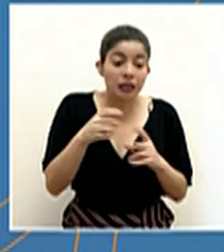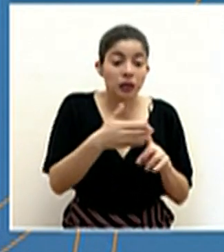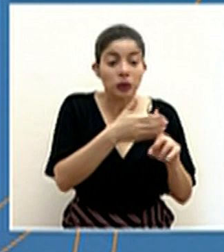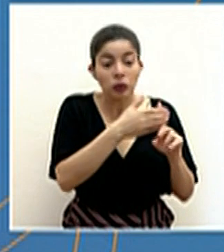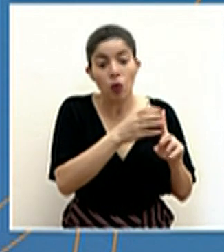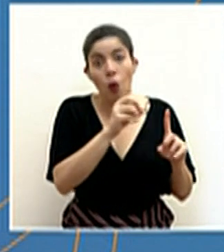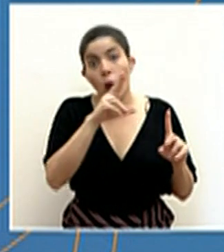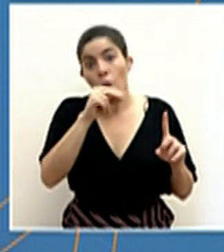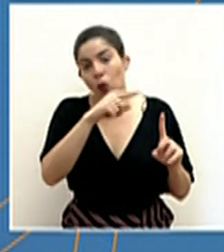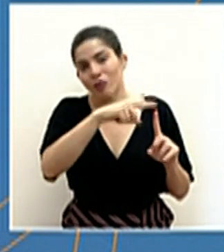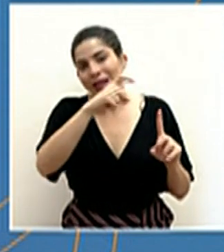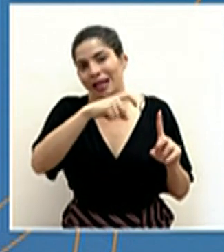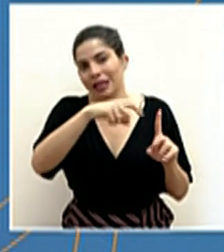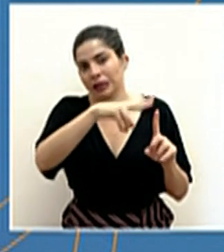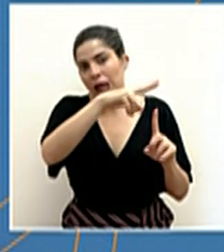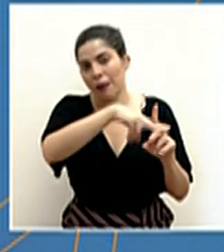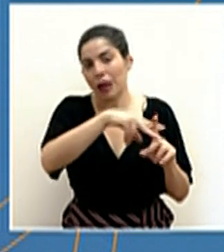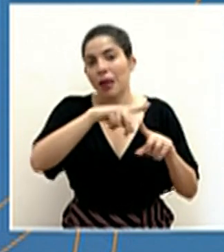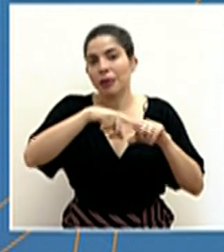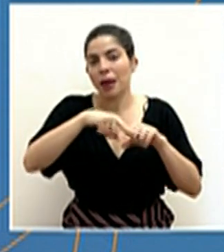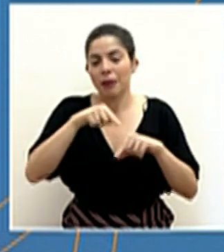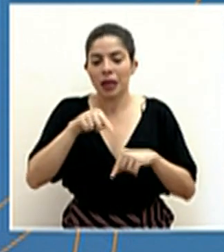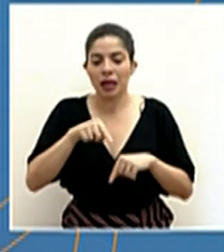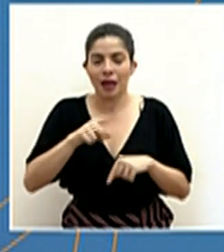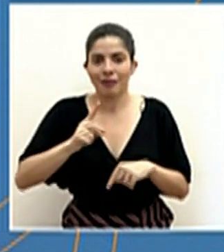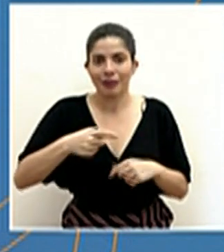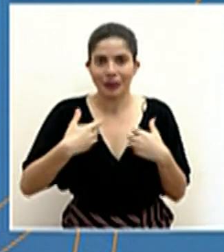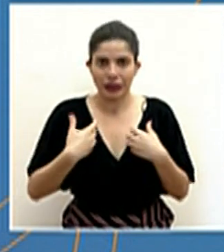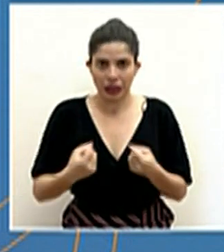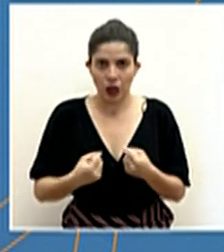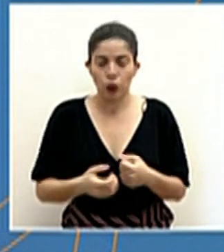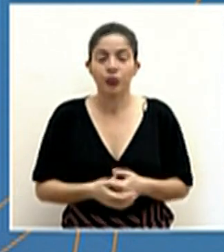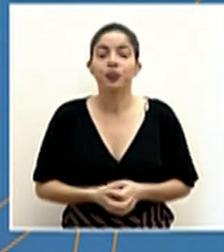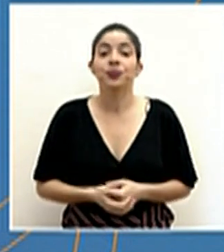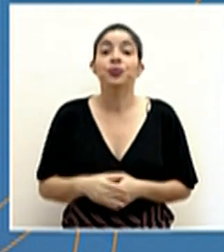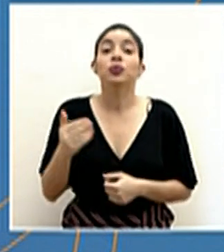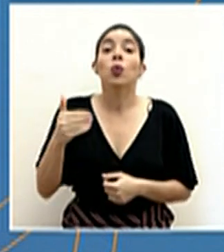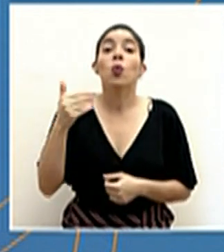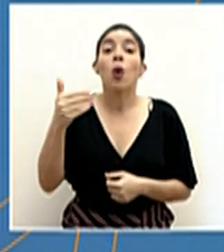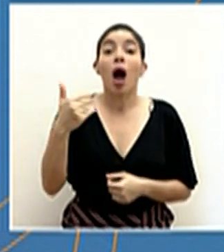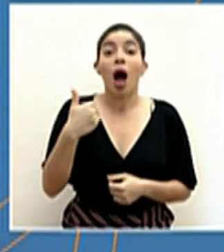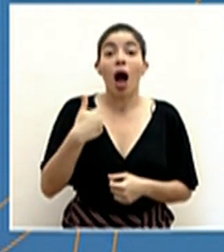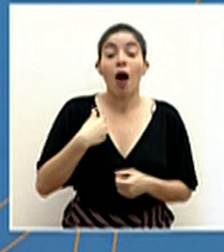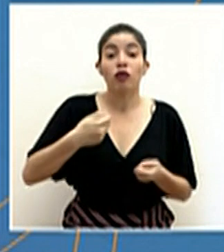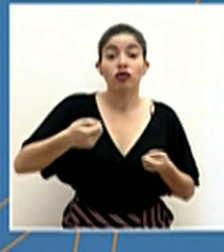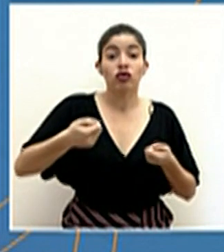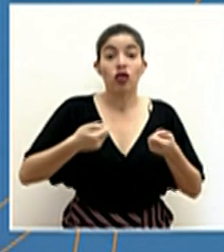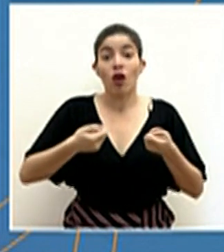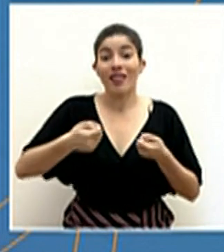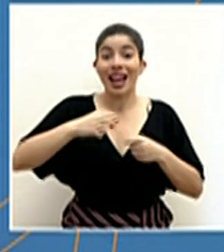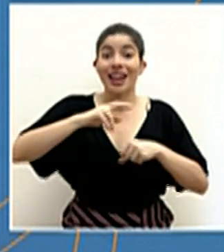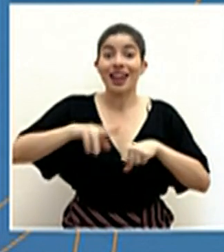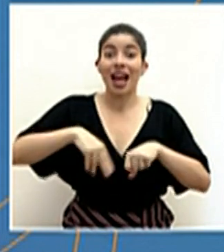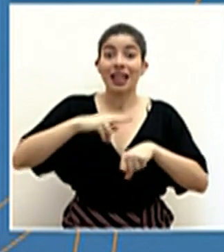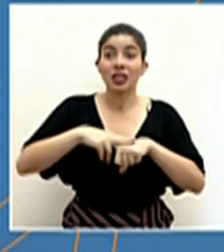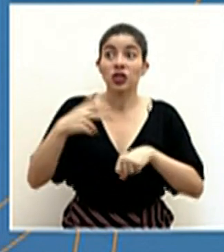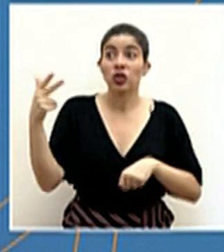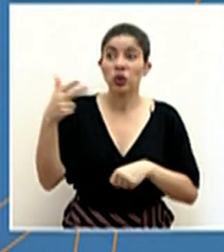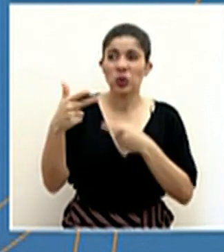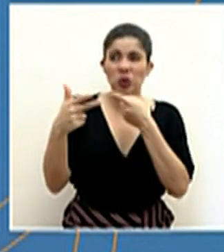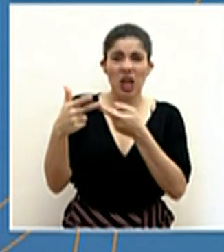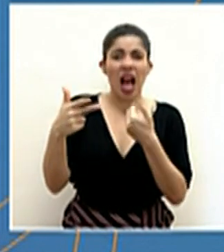o lo que necesite hacer según las disposiciones sanitarias. Cuando hay un transportista nacional